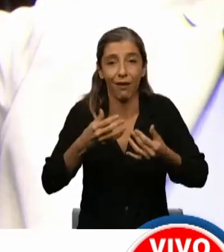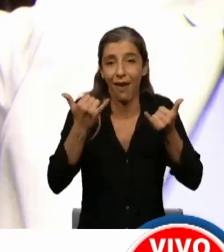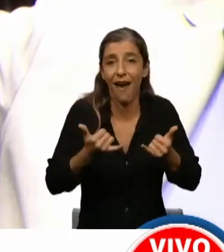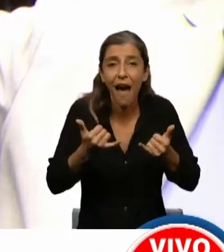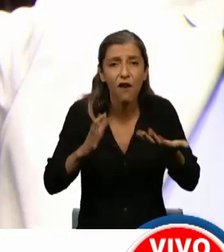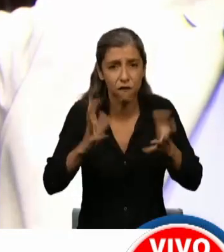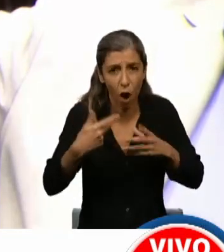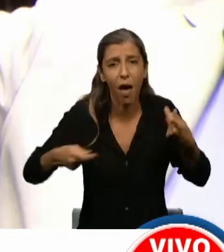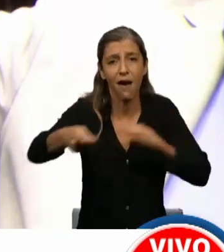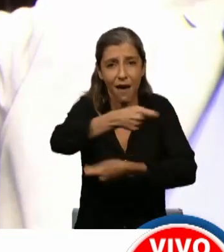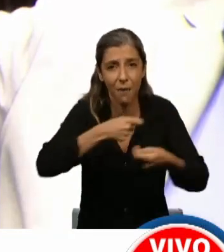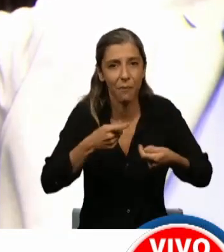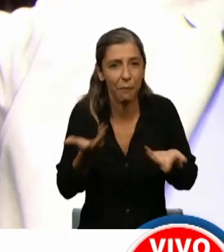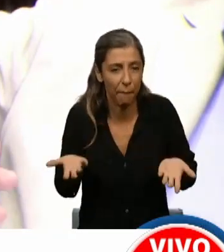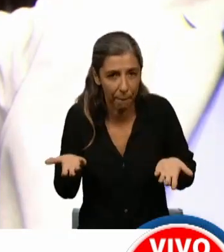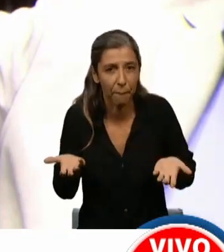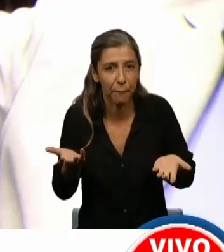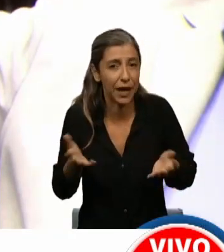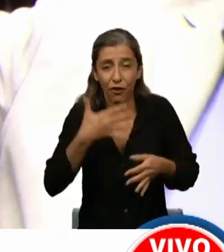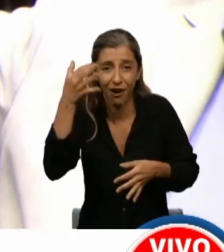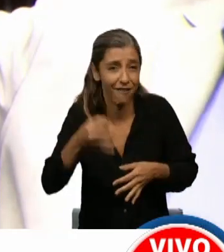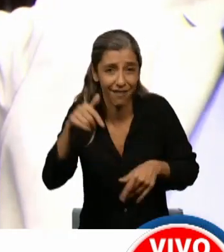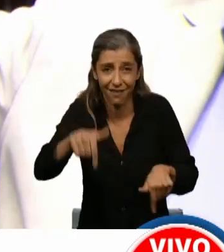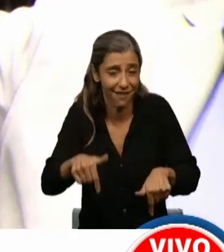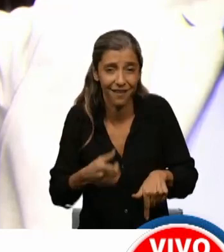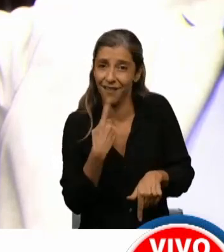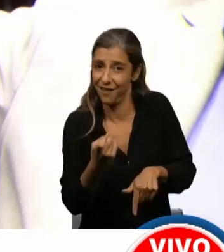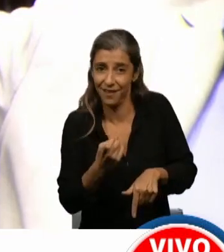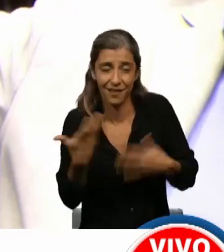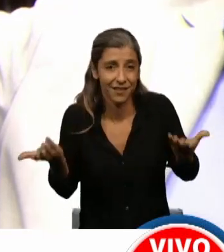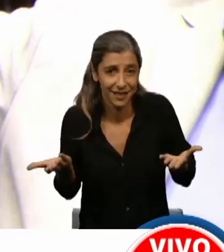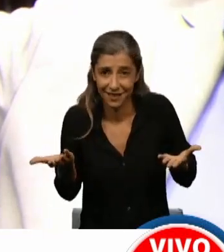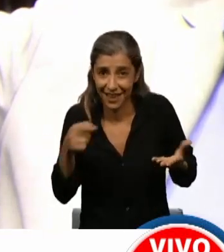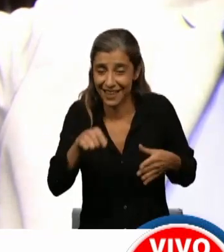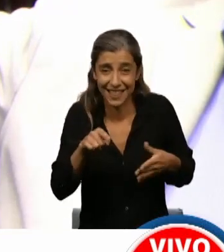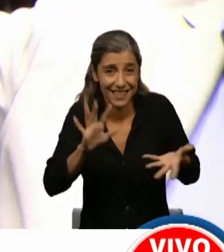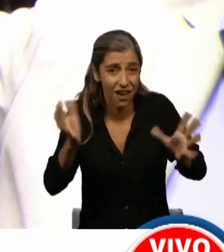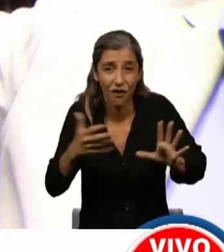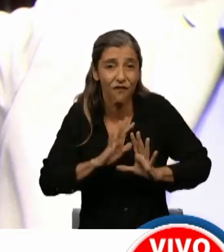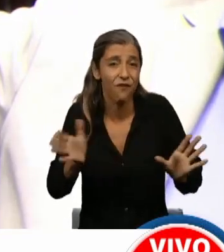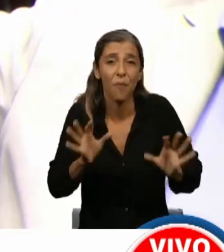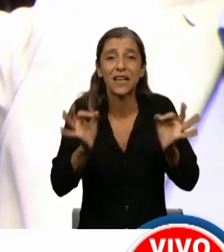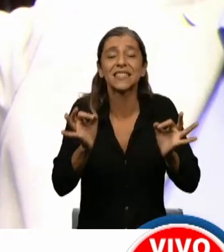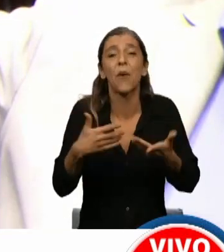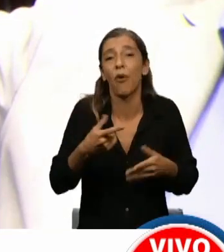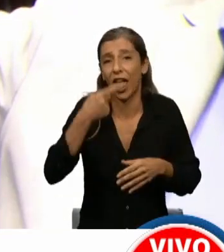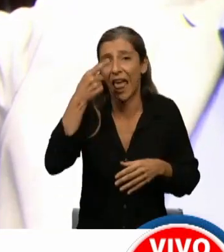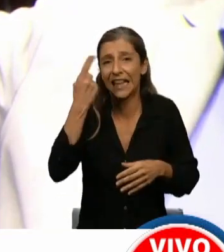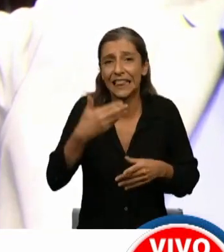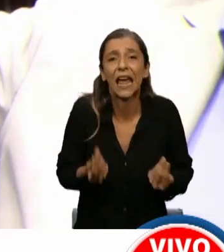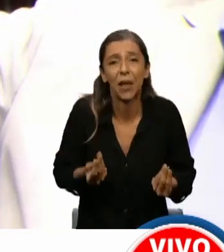riesgo, requiere un alea. En este caso, de los dos lados de la mesa, de los dos lados del paño, estaban los mismos